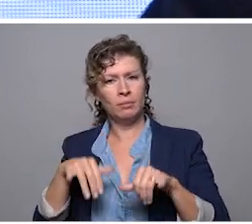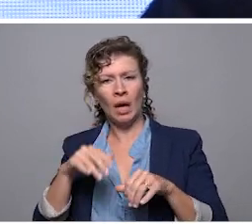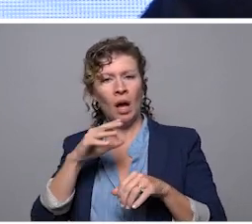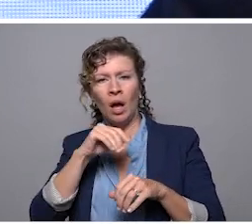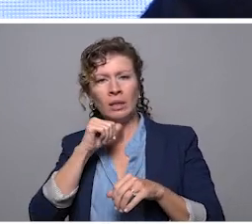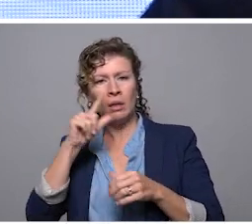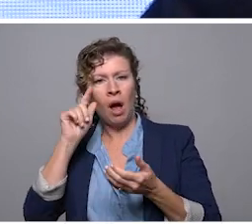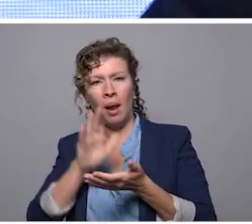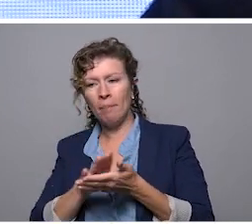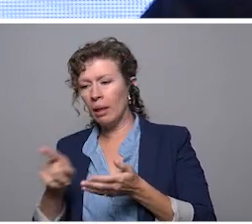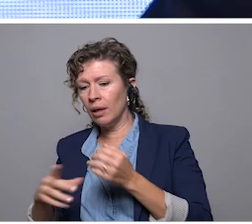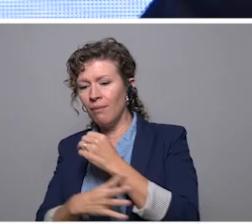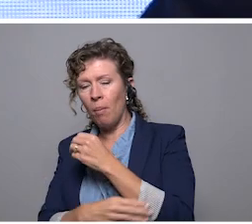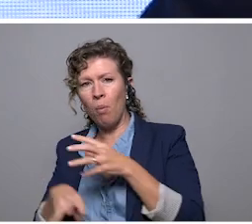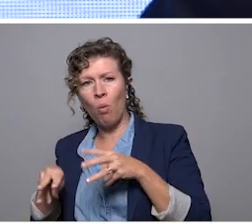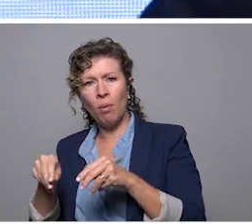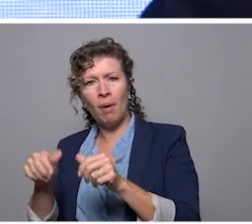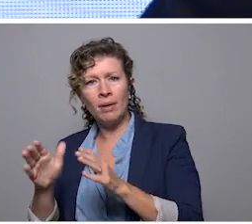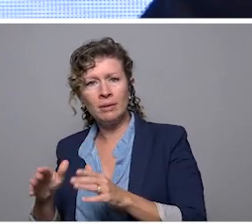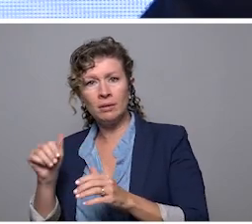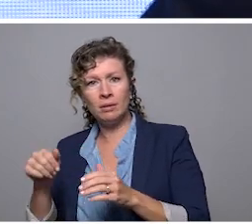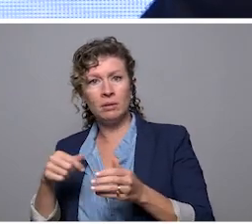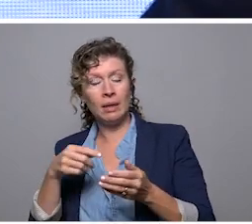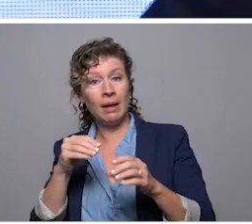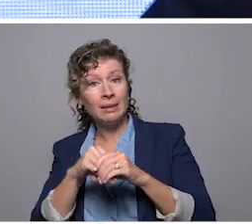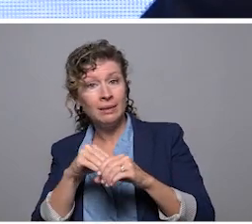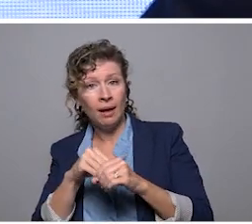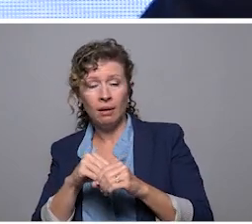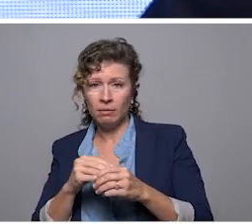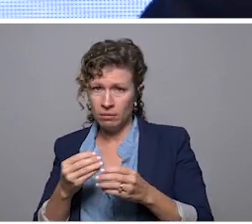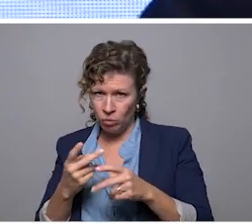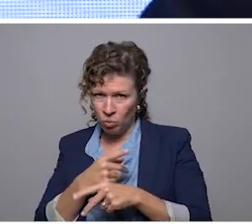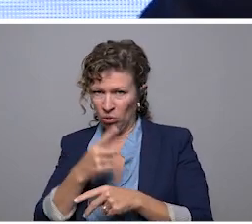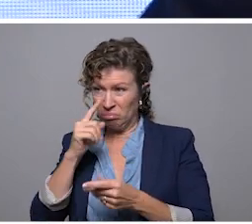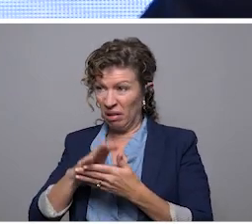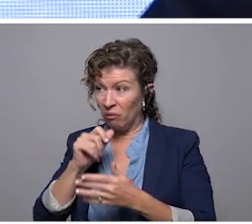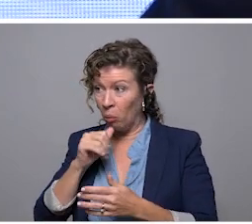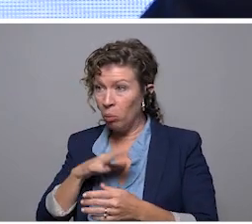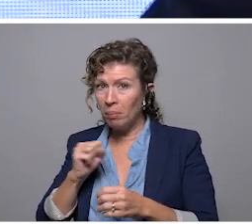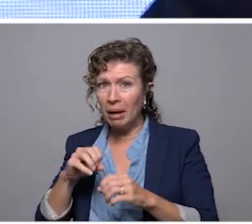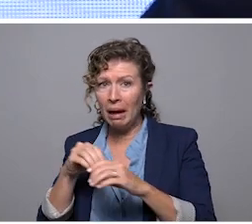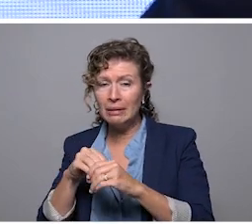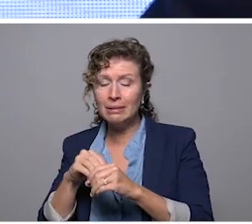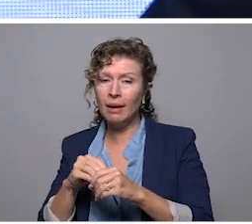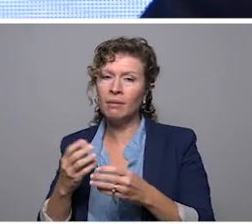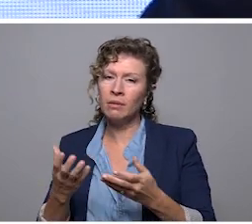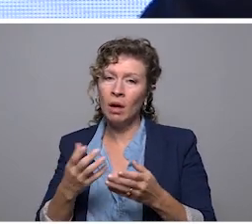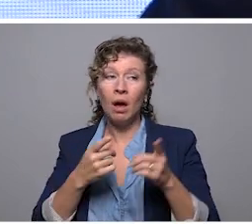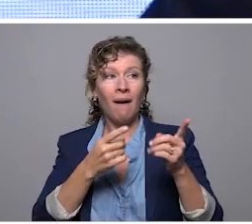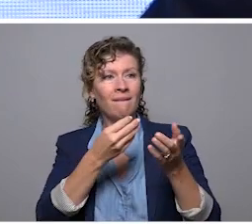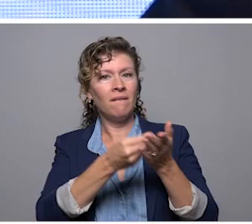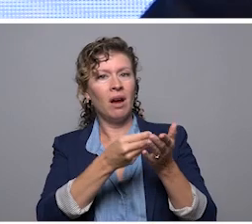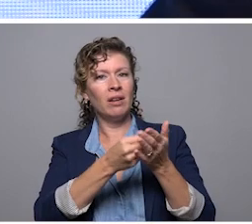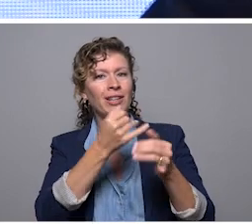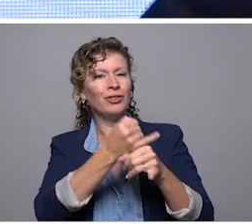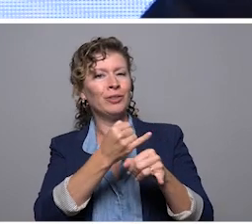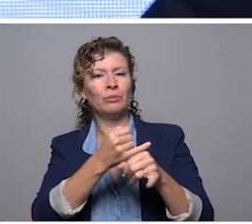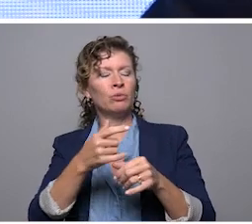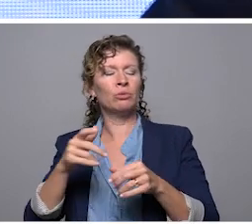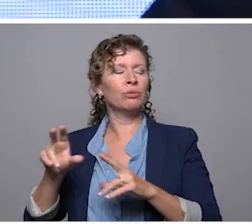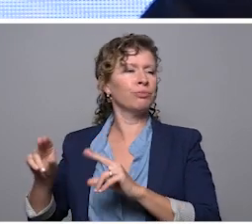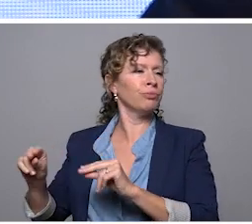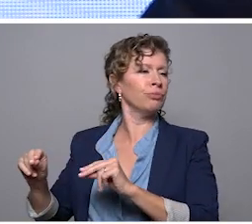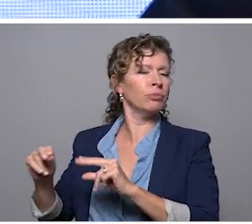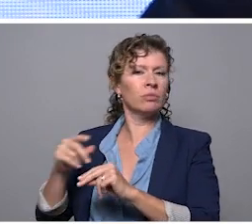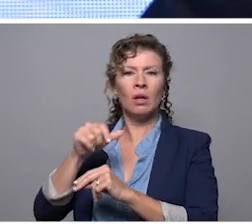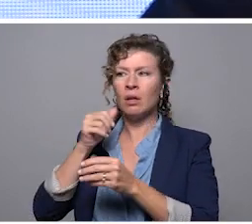mujeres así es que no hay no ha habido instituciones financieras que permitan organizar a la gente